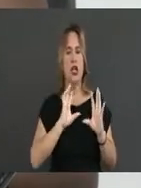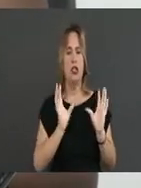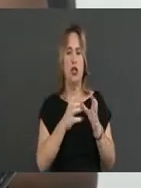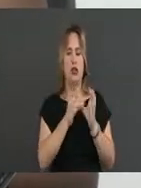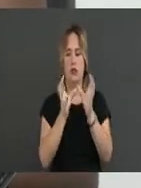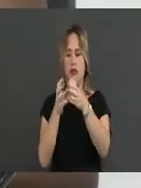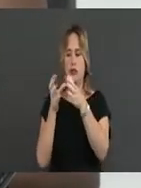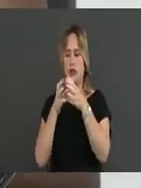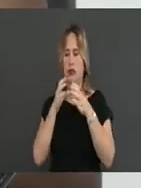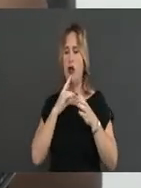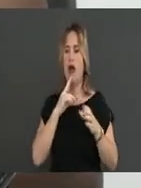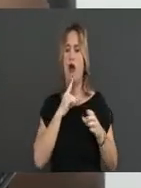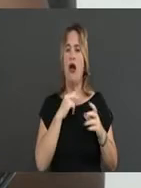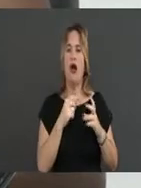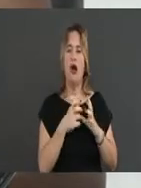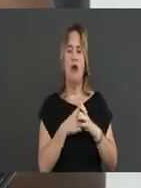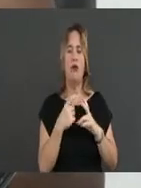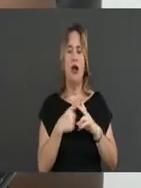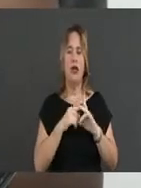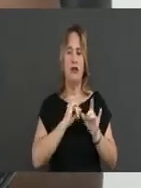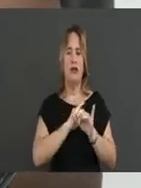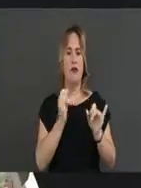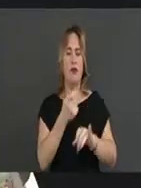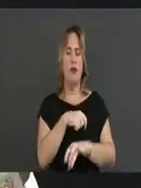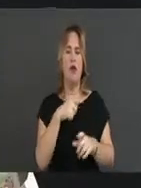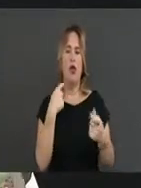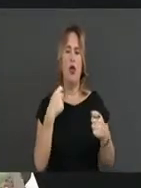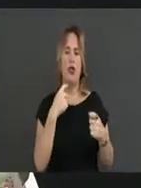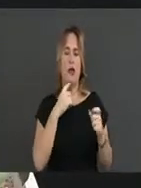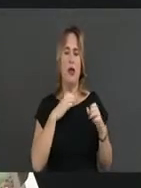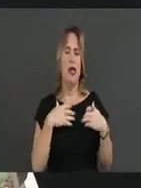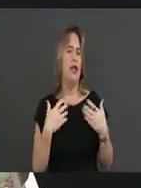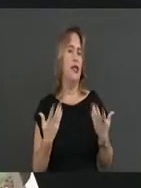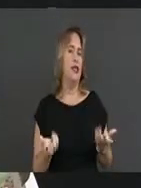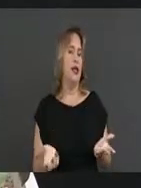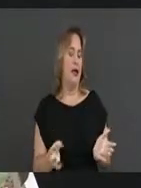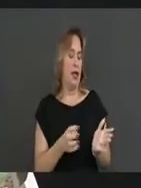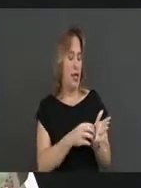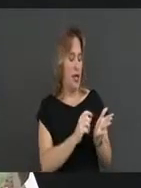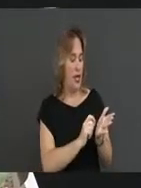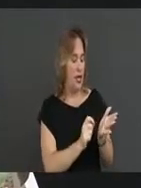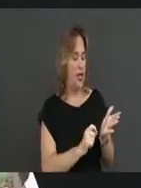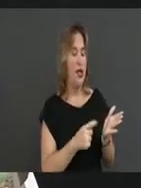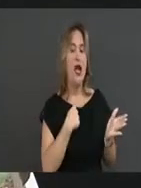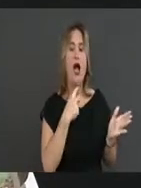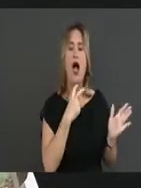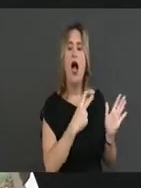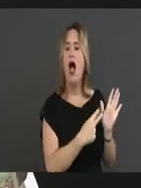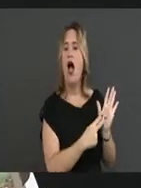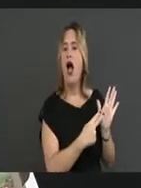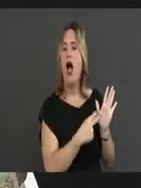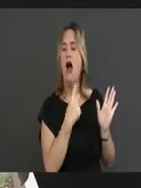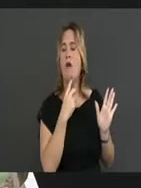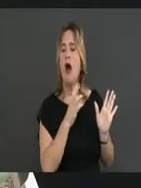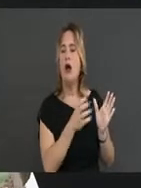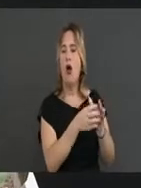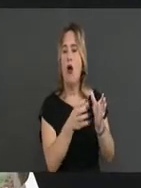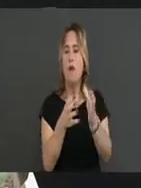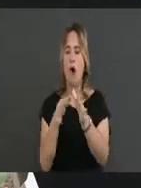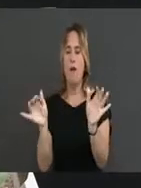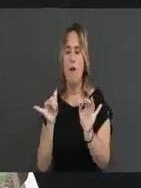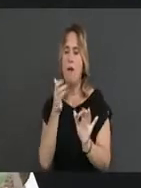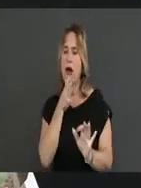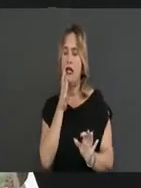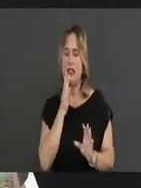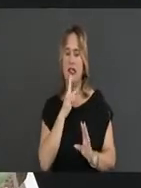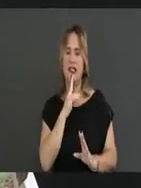hidrométricos. Y la información diaria que se da a la población tiene que estar encaminada a el sector hidrométrico, que es como el bloque de la energía eléctrica,